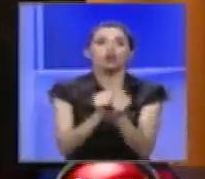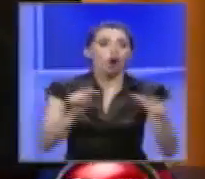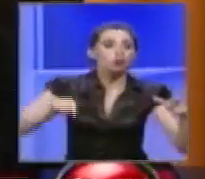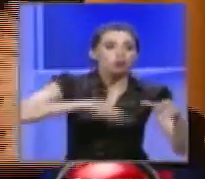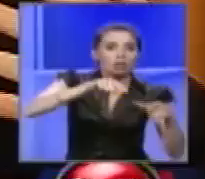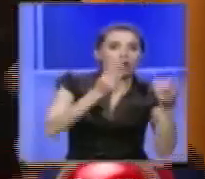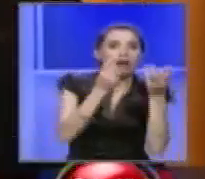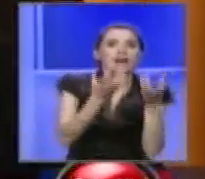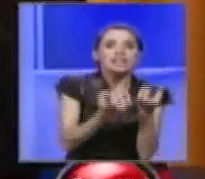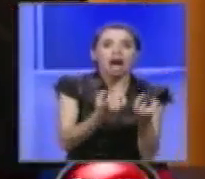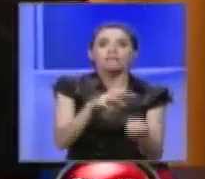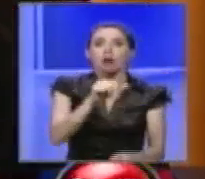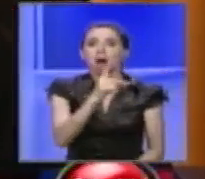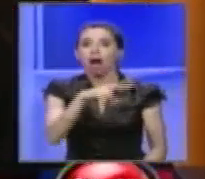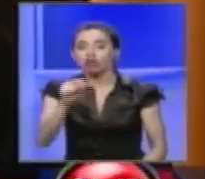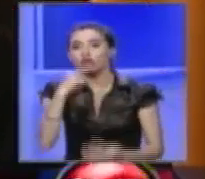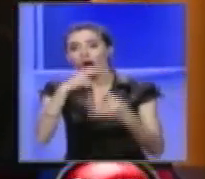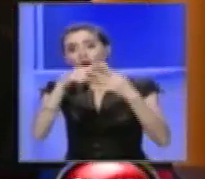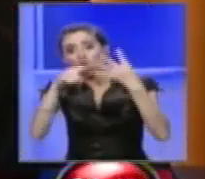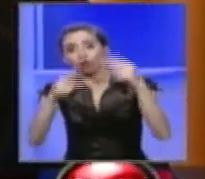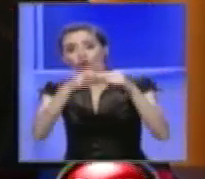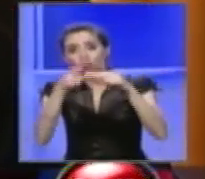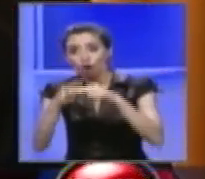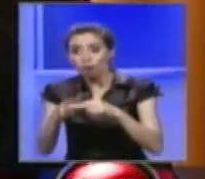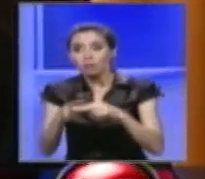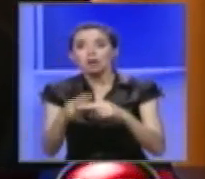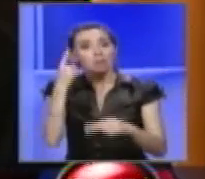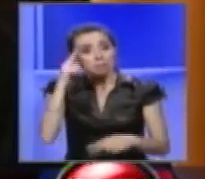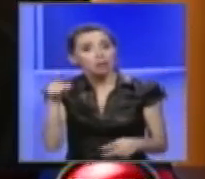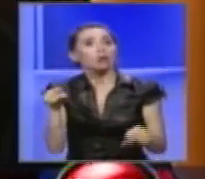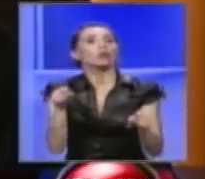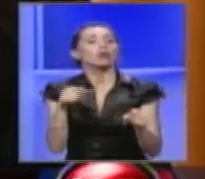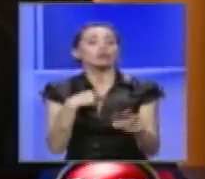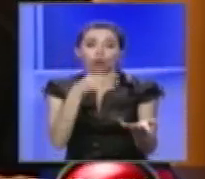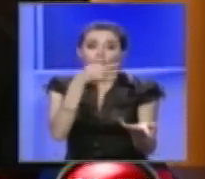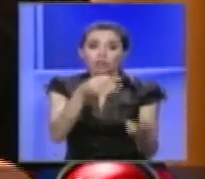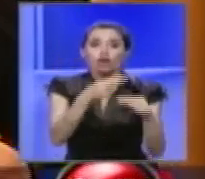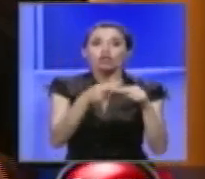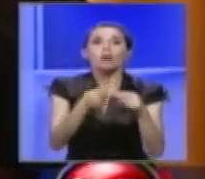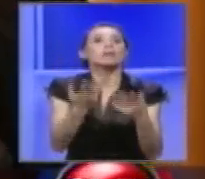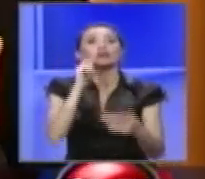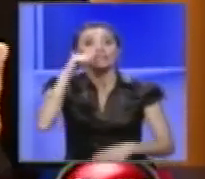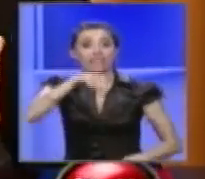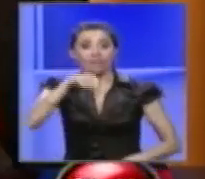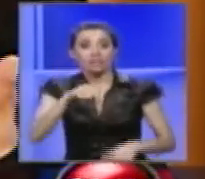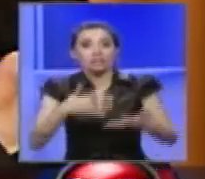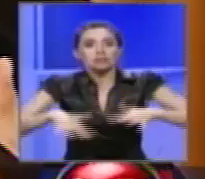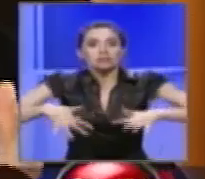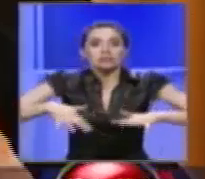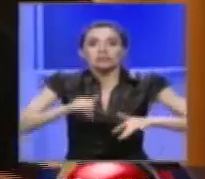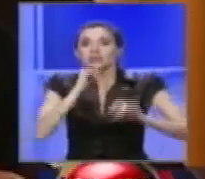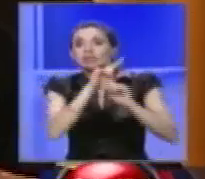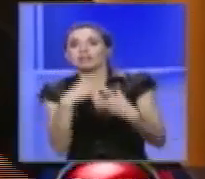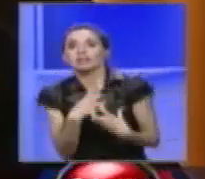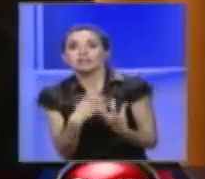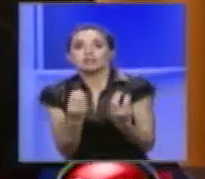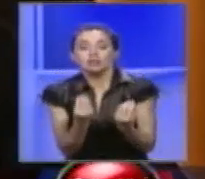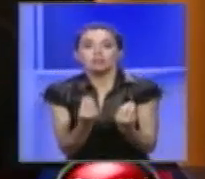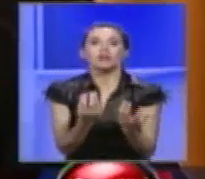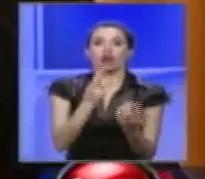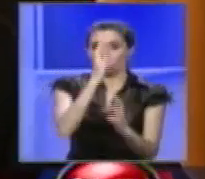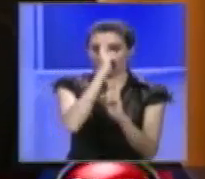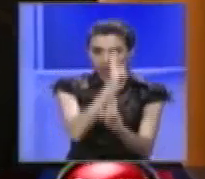estado, ¿sabes? Y no por mencionar nombres, simplemente por dejar saber que la ansiedad, la incertidumbre, el miedo o el respeto que